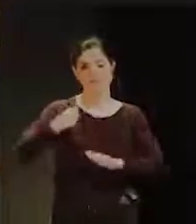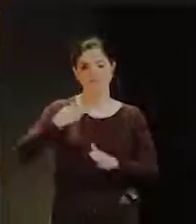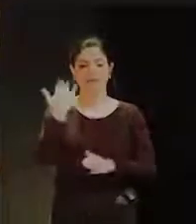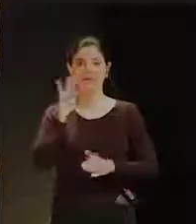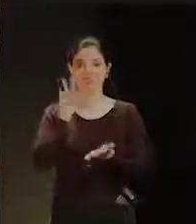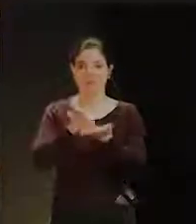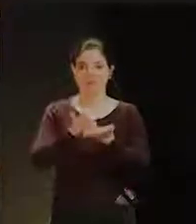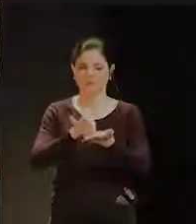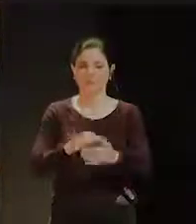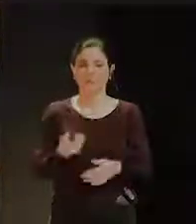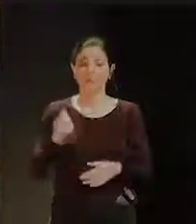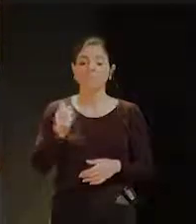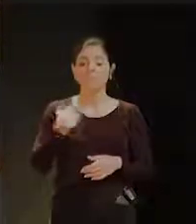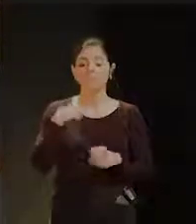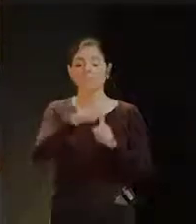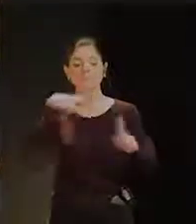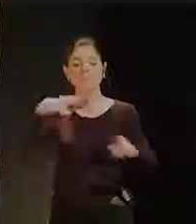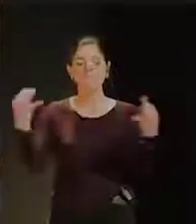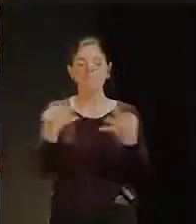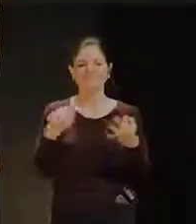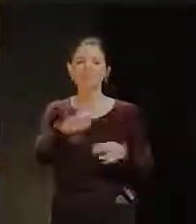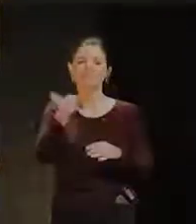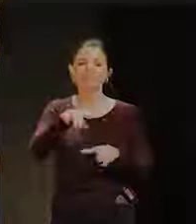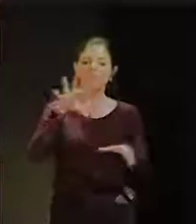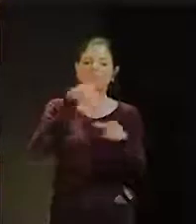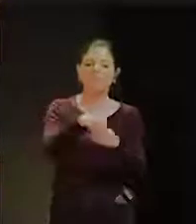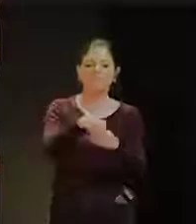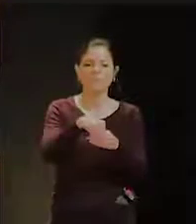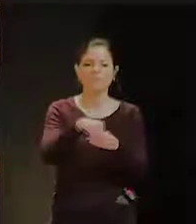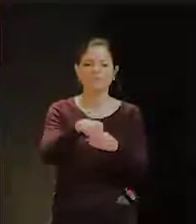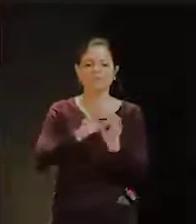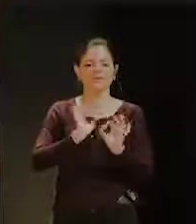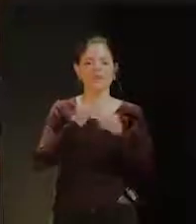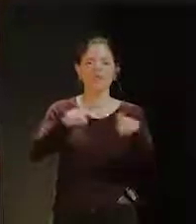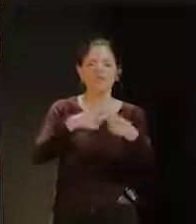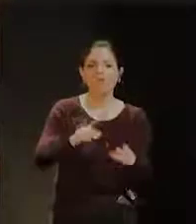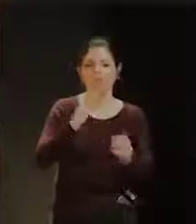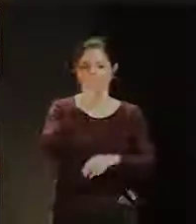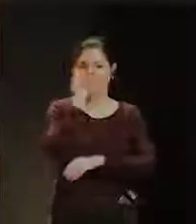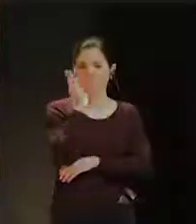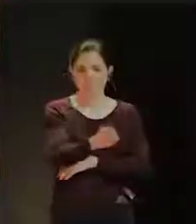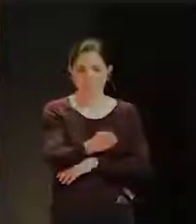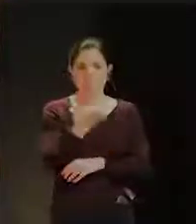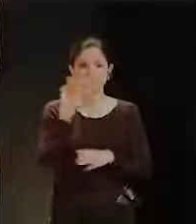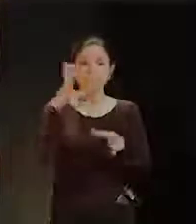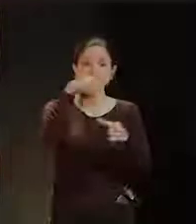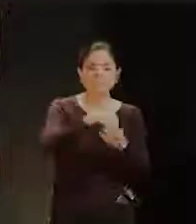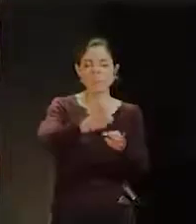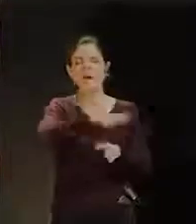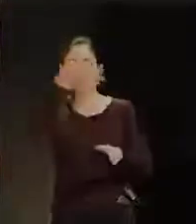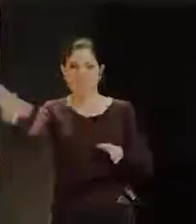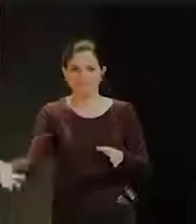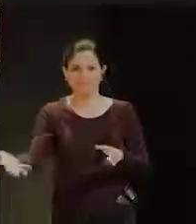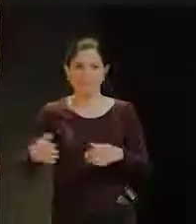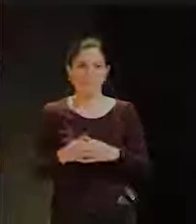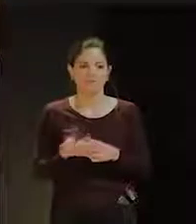servicios. Según nuestra perspectiva, esto también incluye los conciertos en directo, sean interiores o